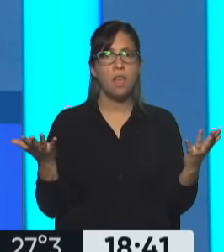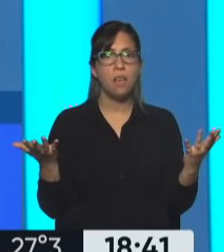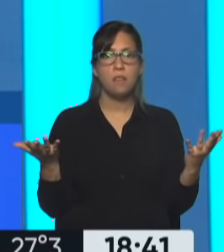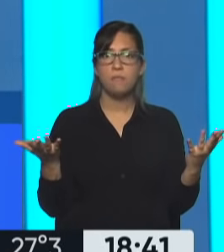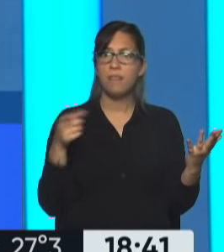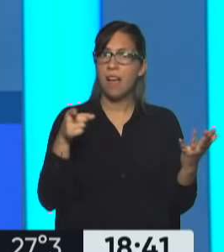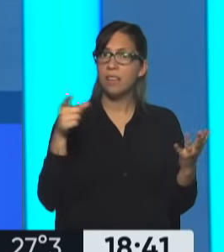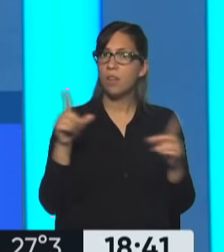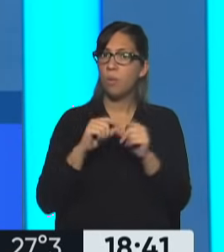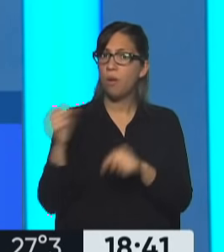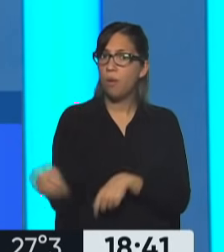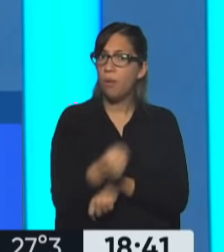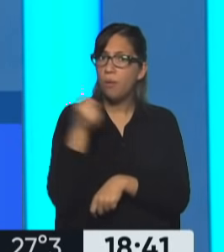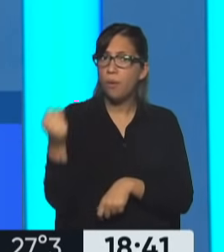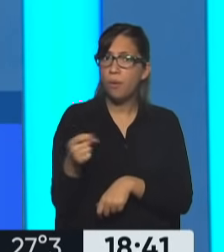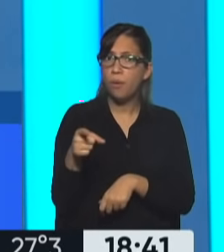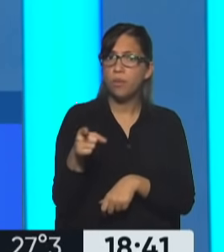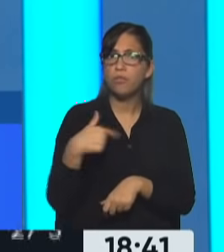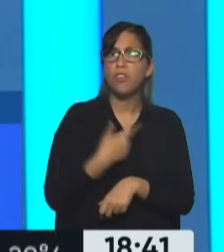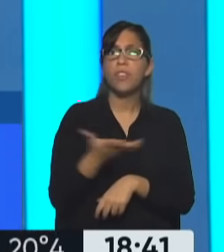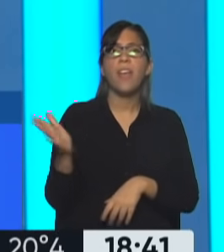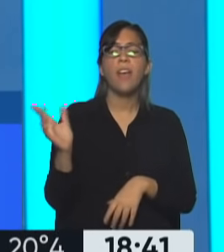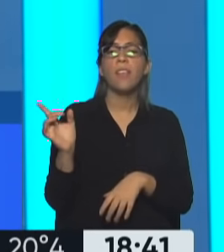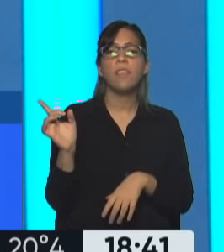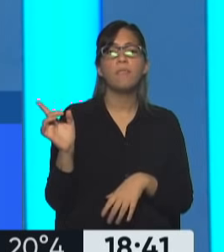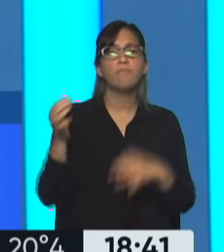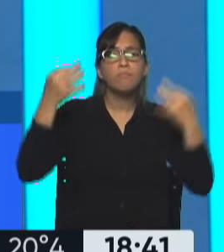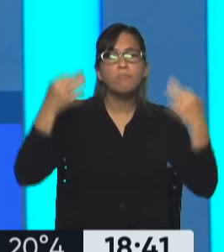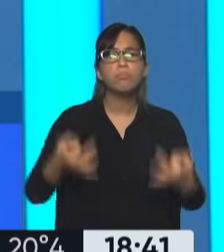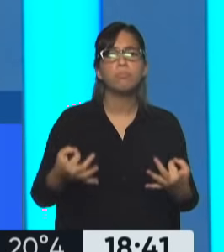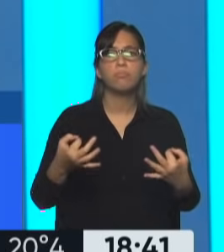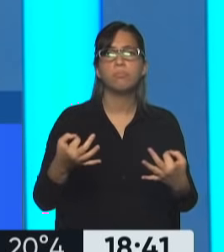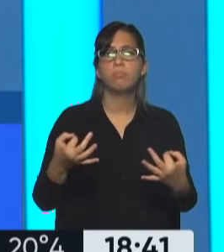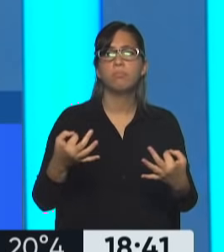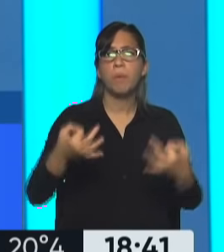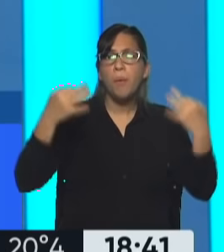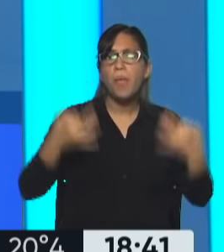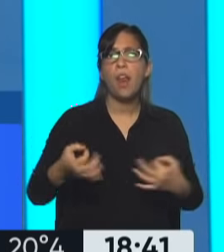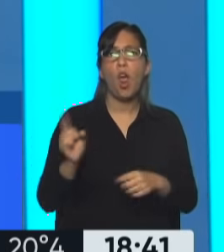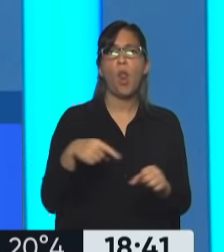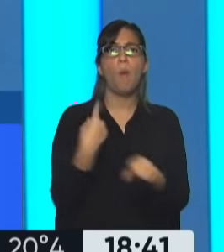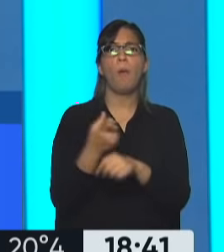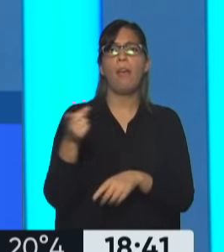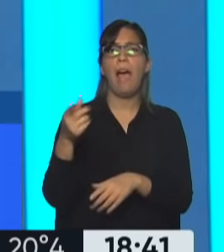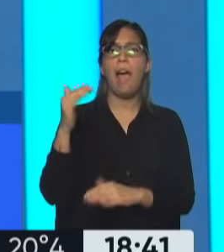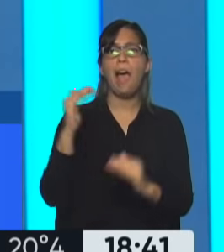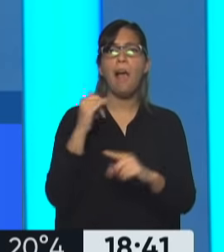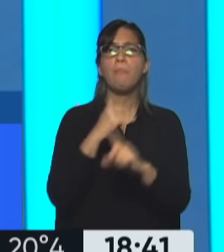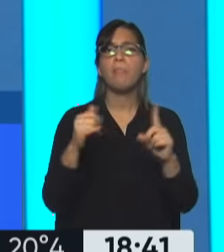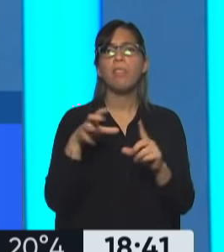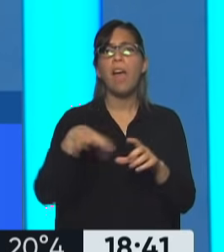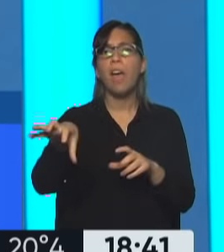porque una sociedad no se conforma como tal, dejando a la mitad o a